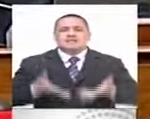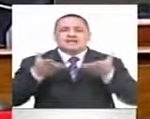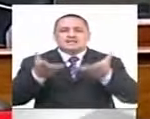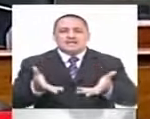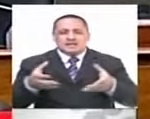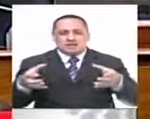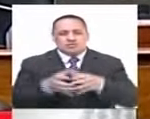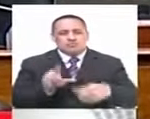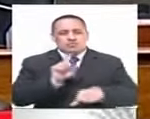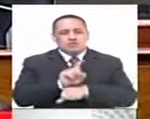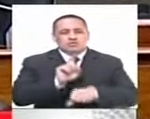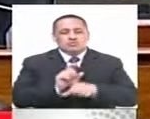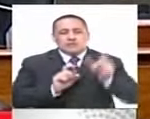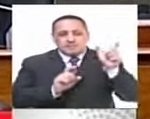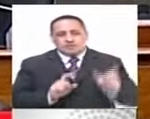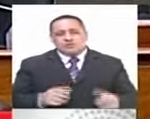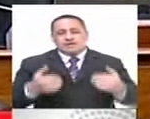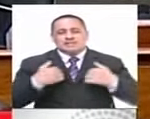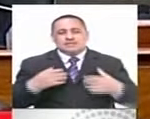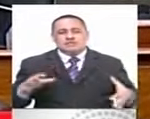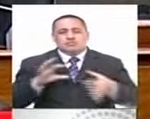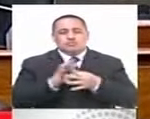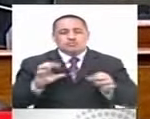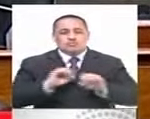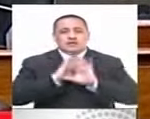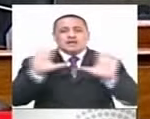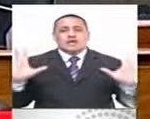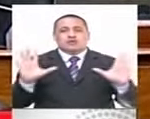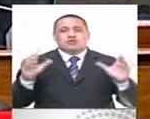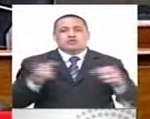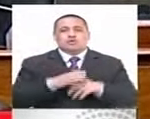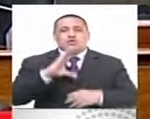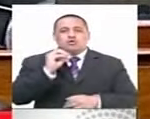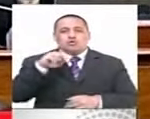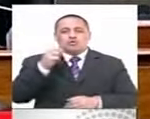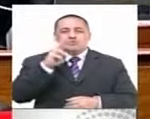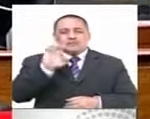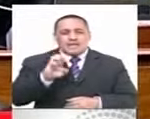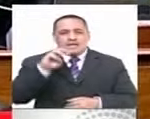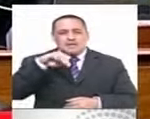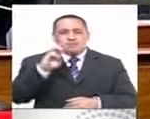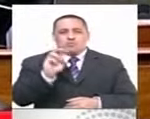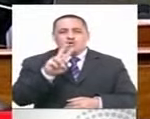de educación a una persona que tiene vínculos clarísimos con CONARE, Movadef.